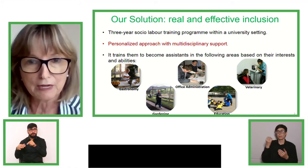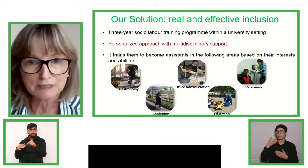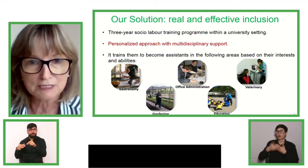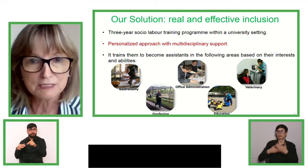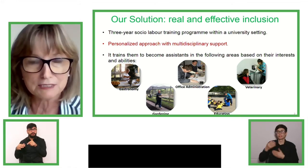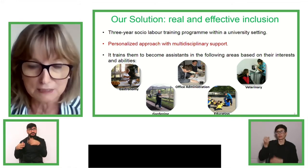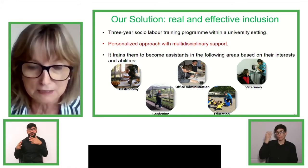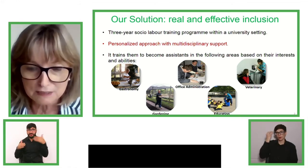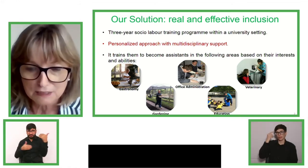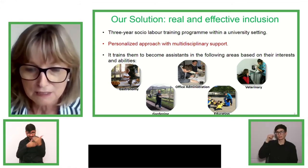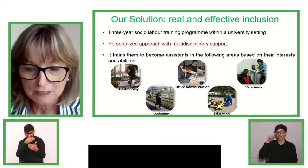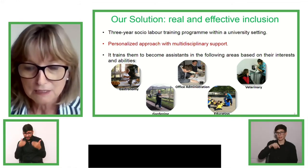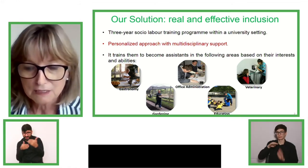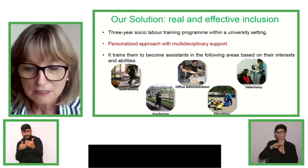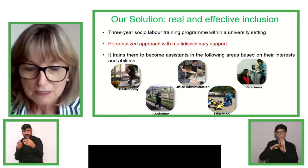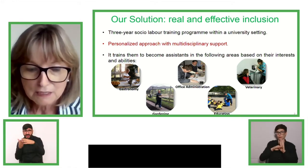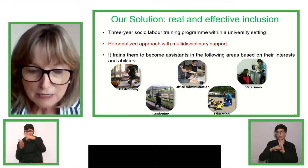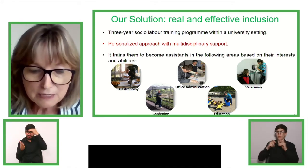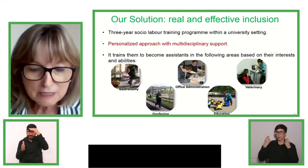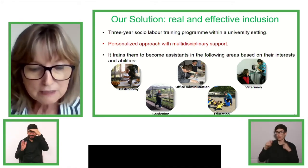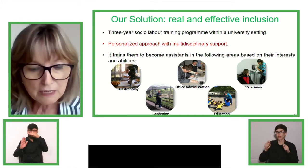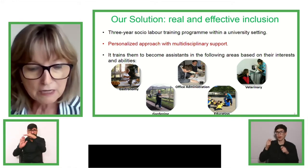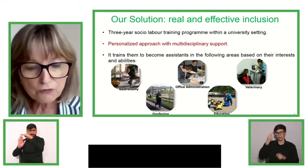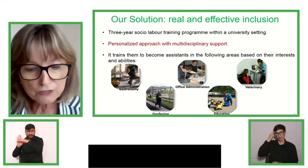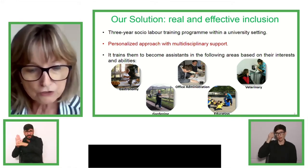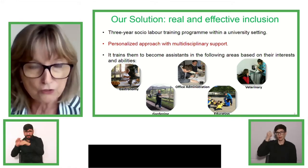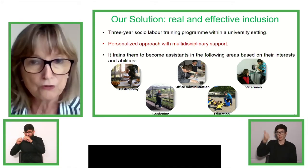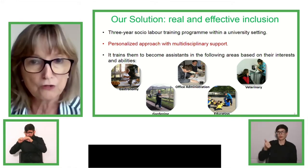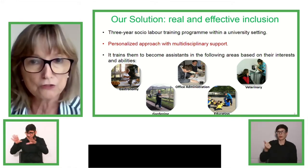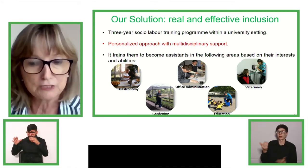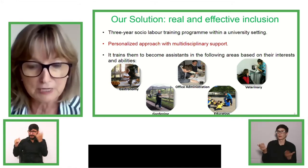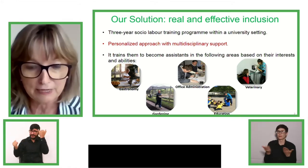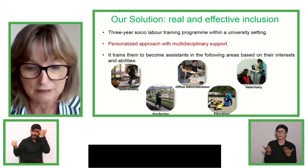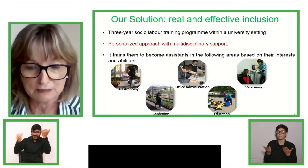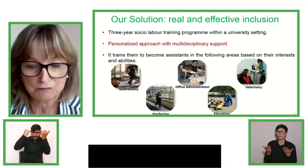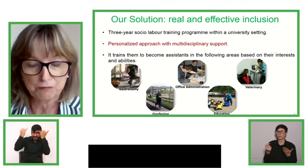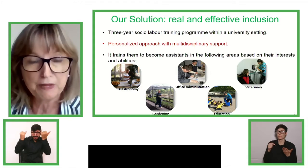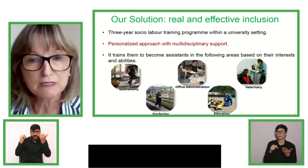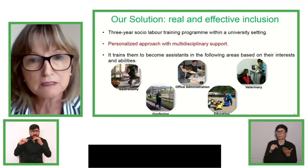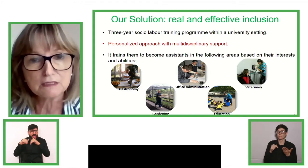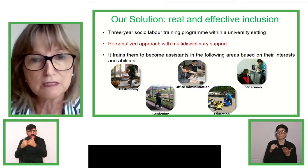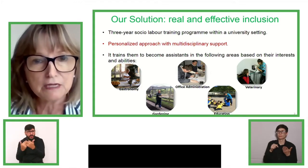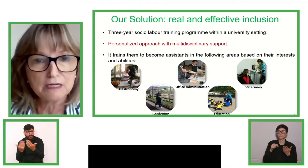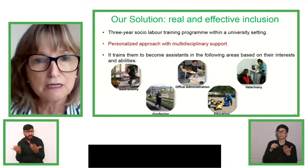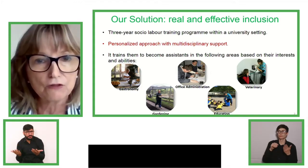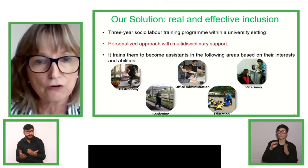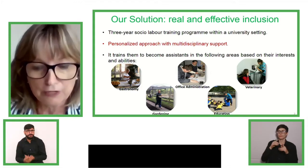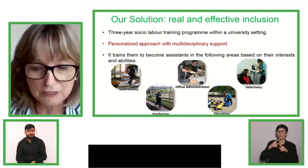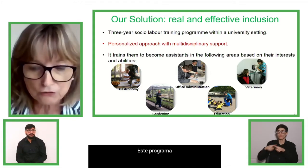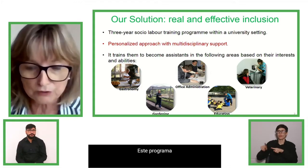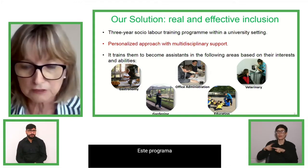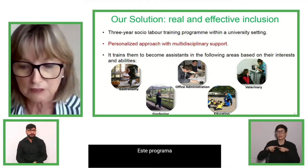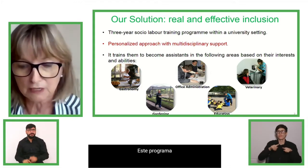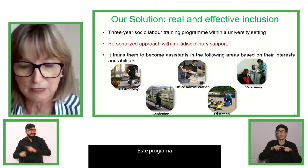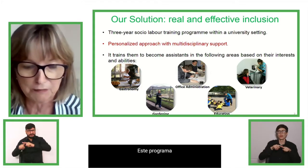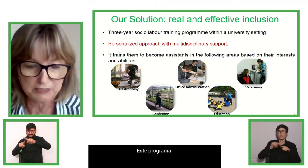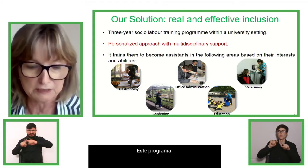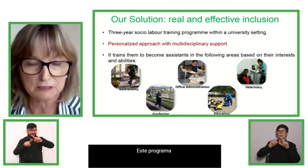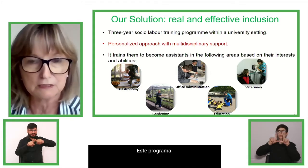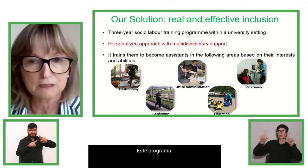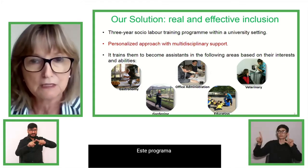programa trata de crearse como una asistencia en las áreas que se muestra en la